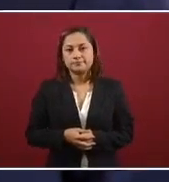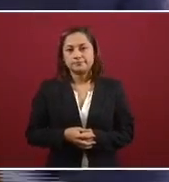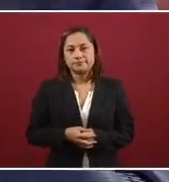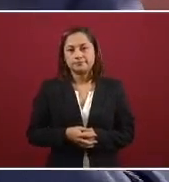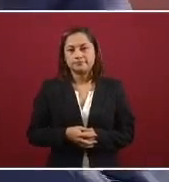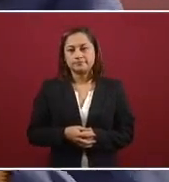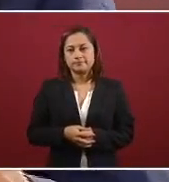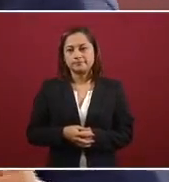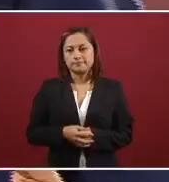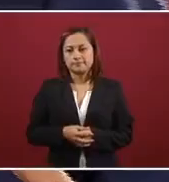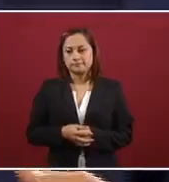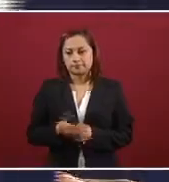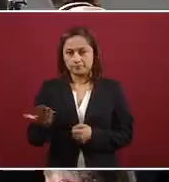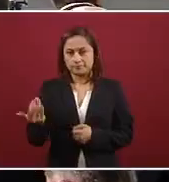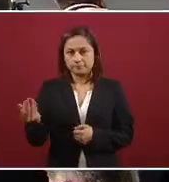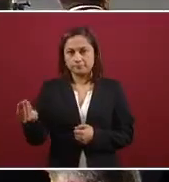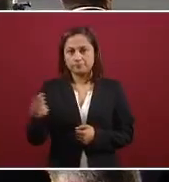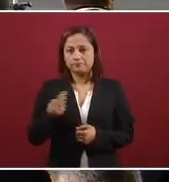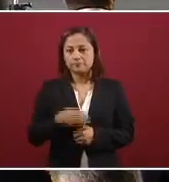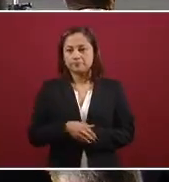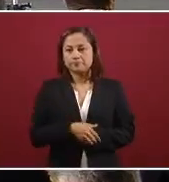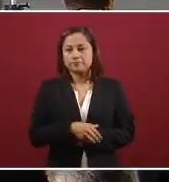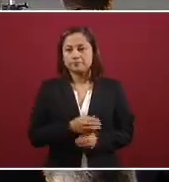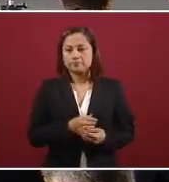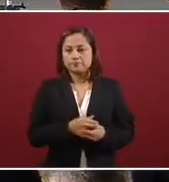Ay, pásamela.